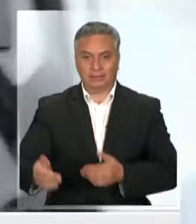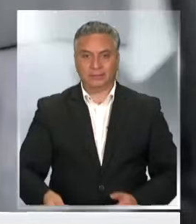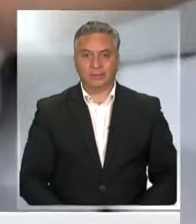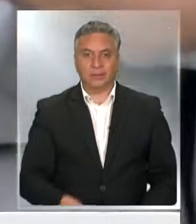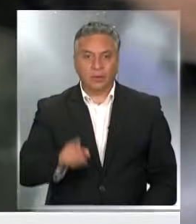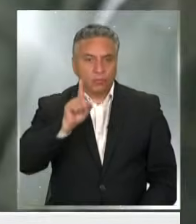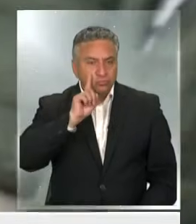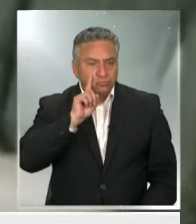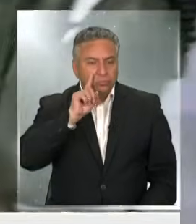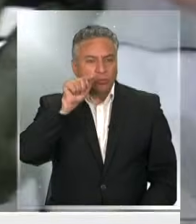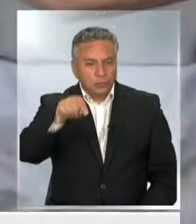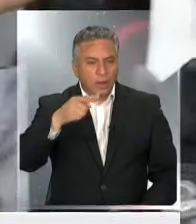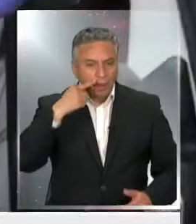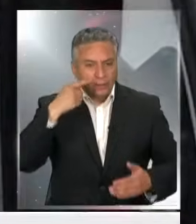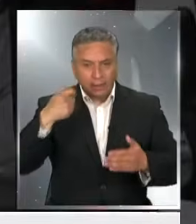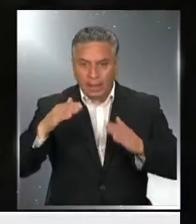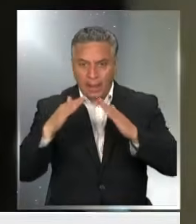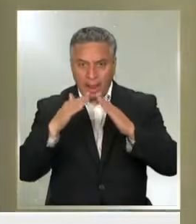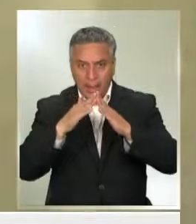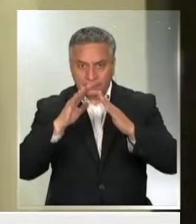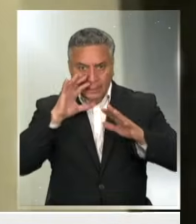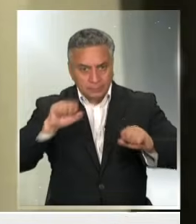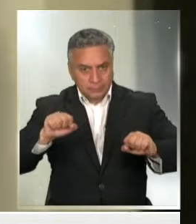Faltaba la revisión de las casas.